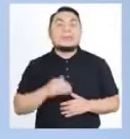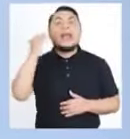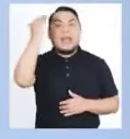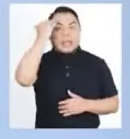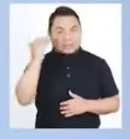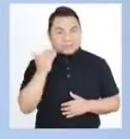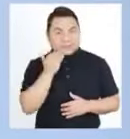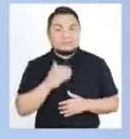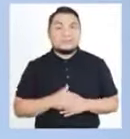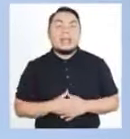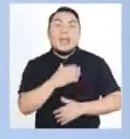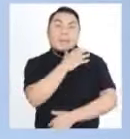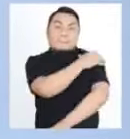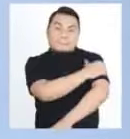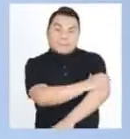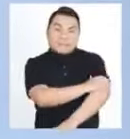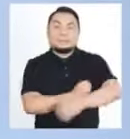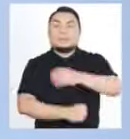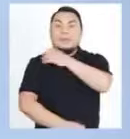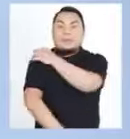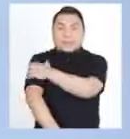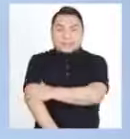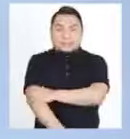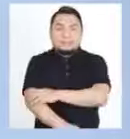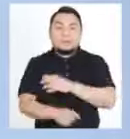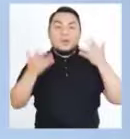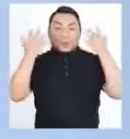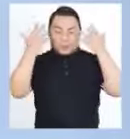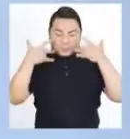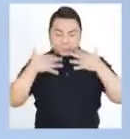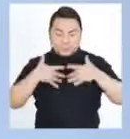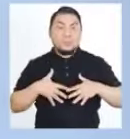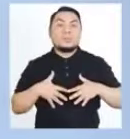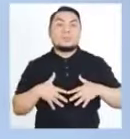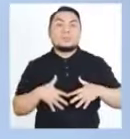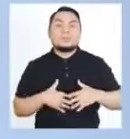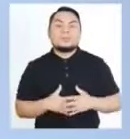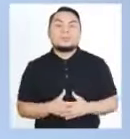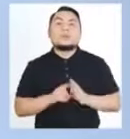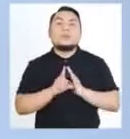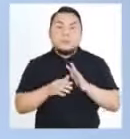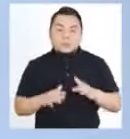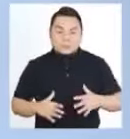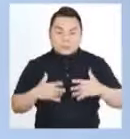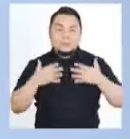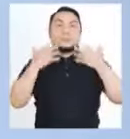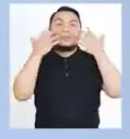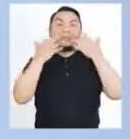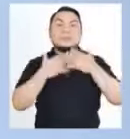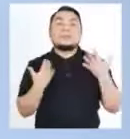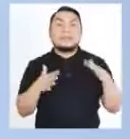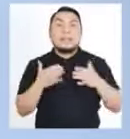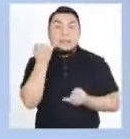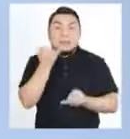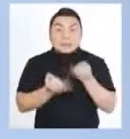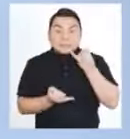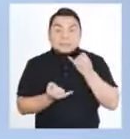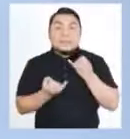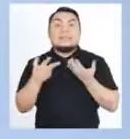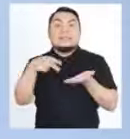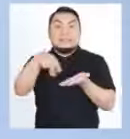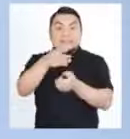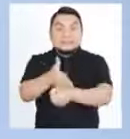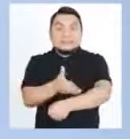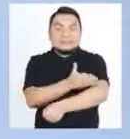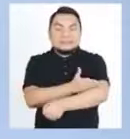cabeza, cabeza, brazo, brazo, energía hacia abajo y luego hacia arriba. Muy bien, para